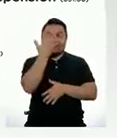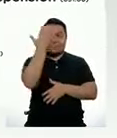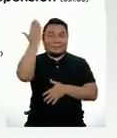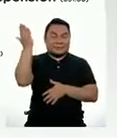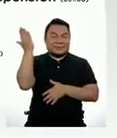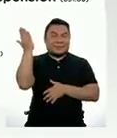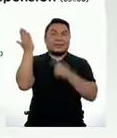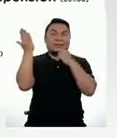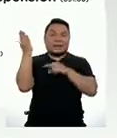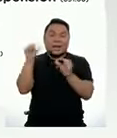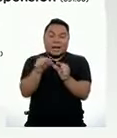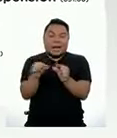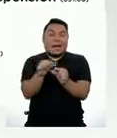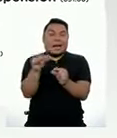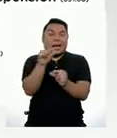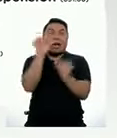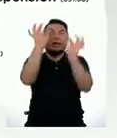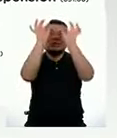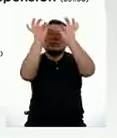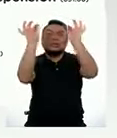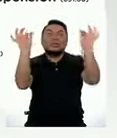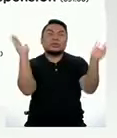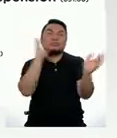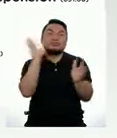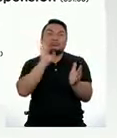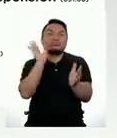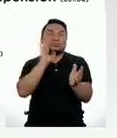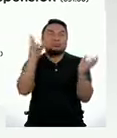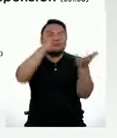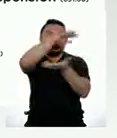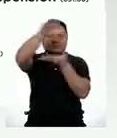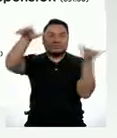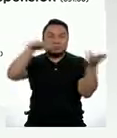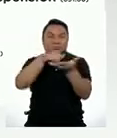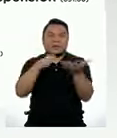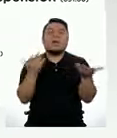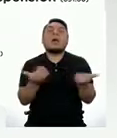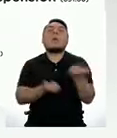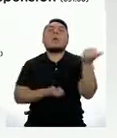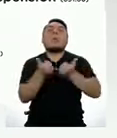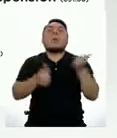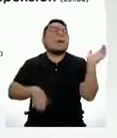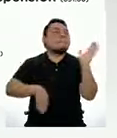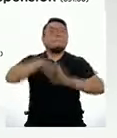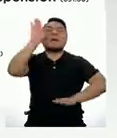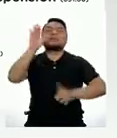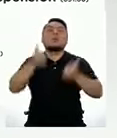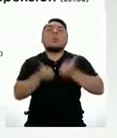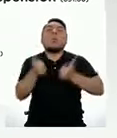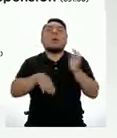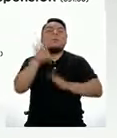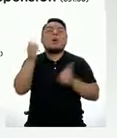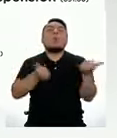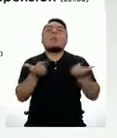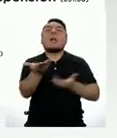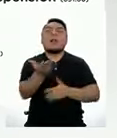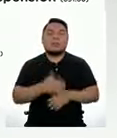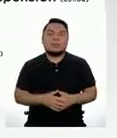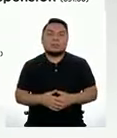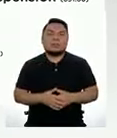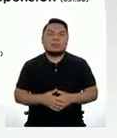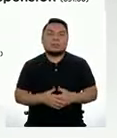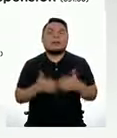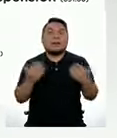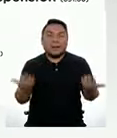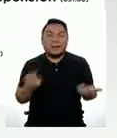pantalla, de los gases y partículas contaminantes mostradas, ¿cuál está presente en mayor porcentaje en el aire de Cusco?